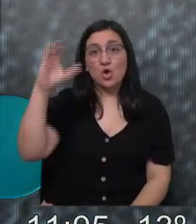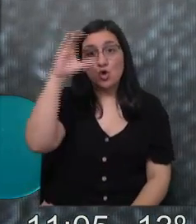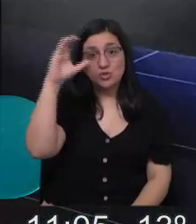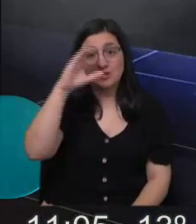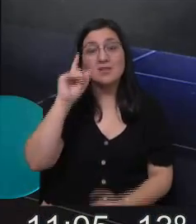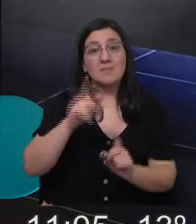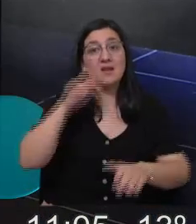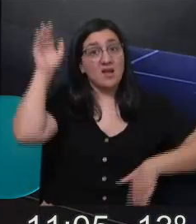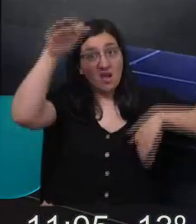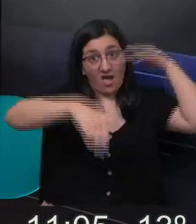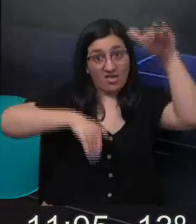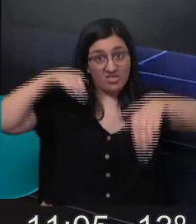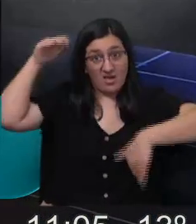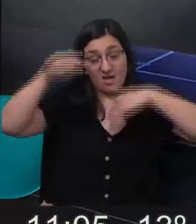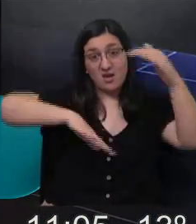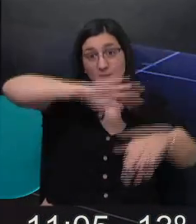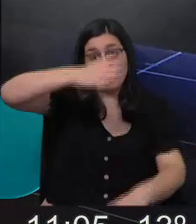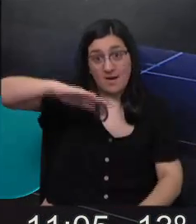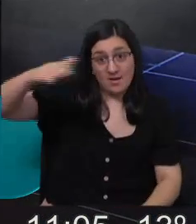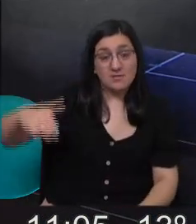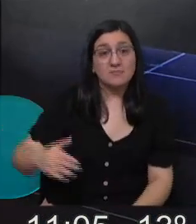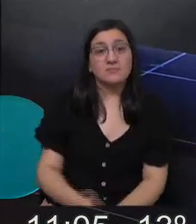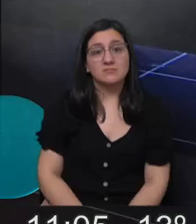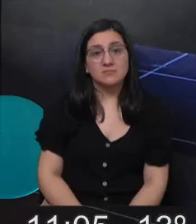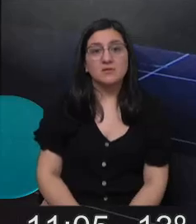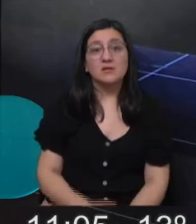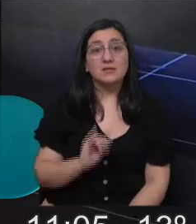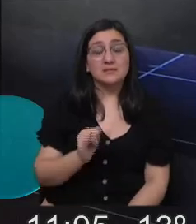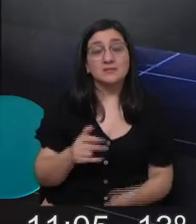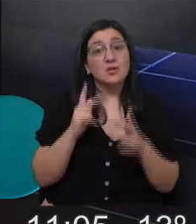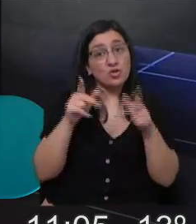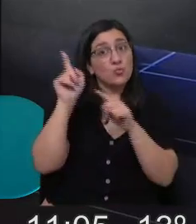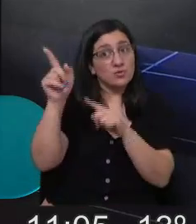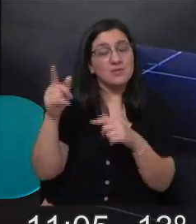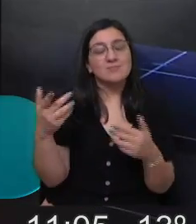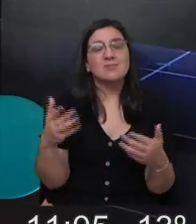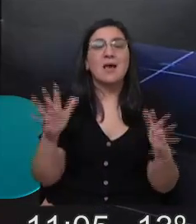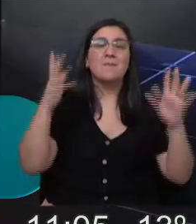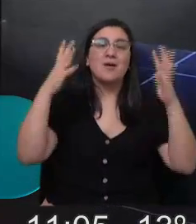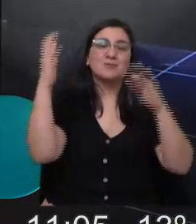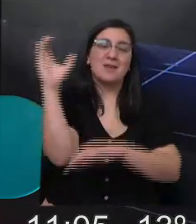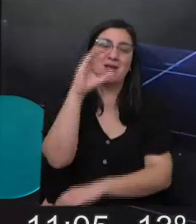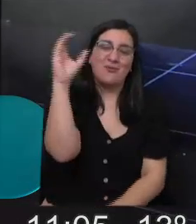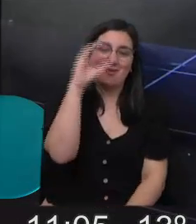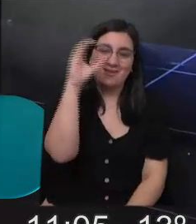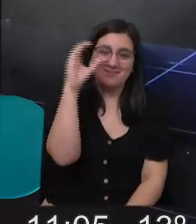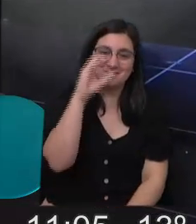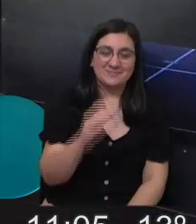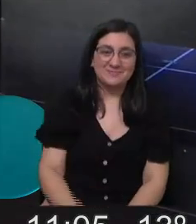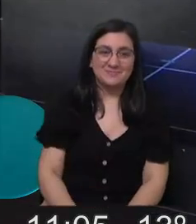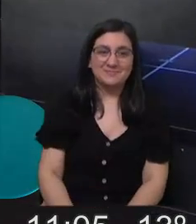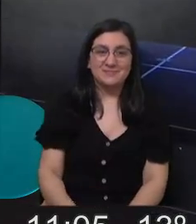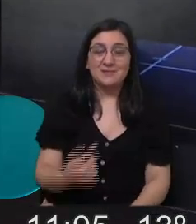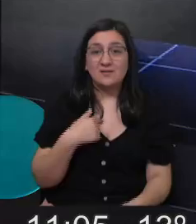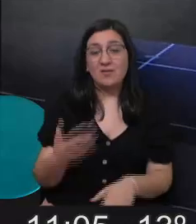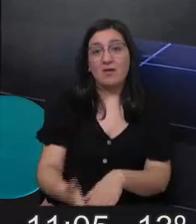abierto también, nada. Es de tirarse a mar abierto a nadar varias veces. Lo dijo usted, gracias por notar. ¡Un aplauso para Carolina! Yo antes de hablar de